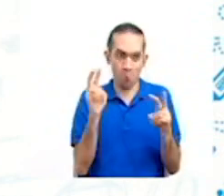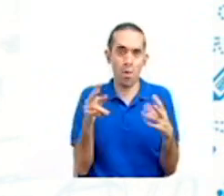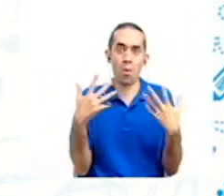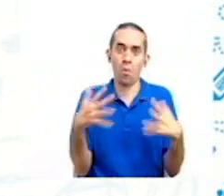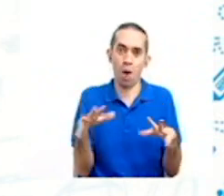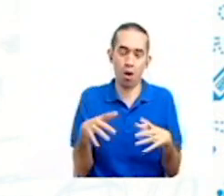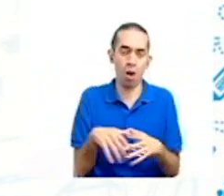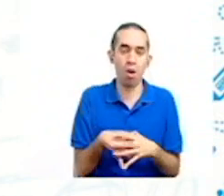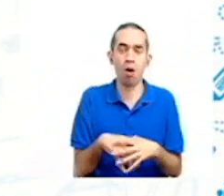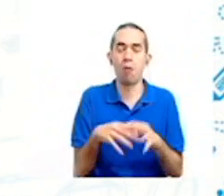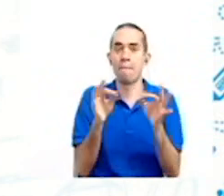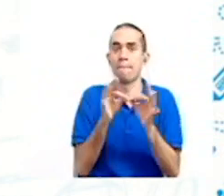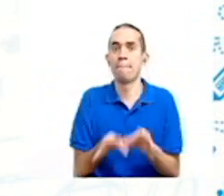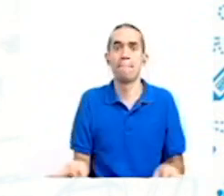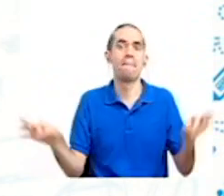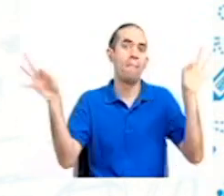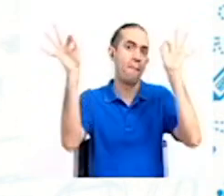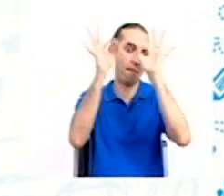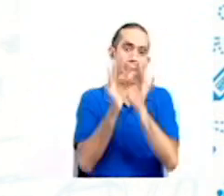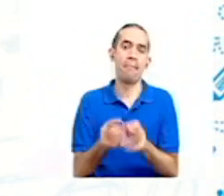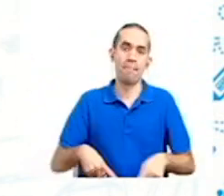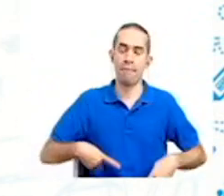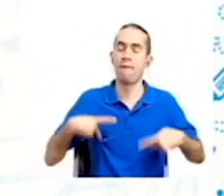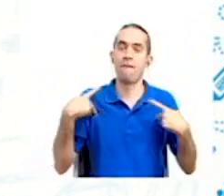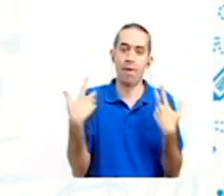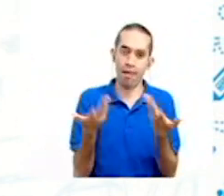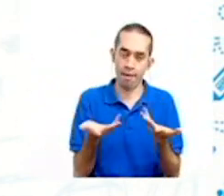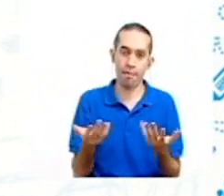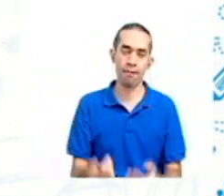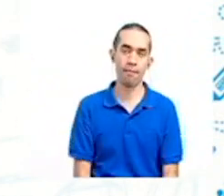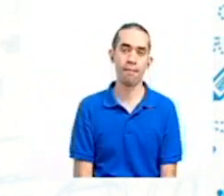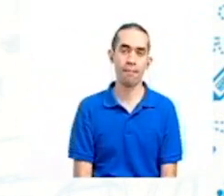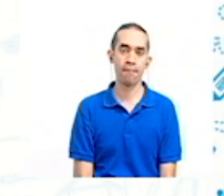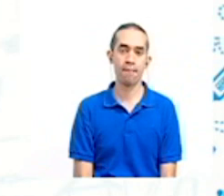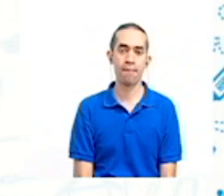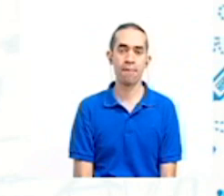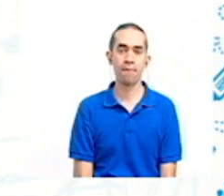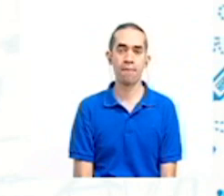las sustancias más importantes para la vida.